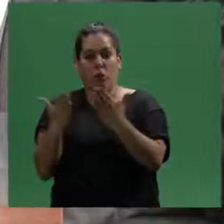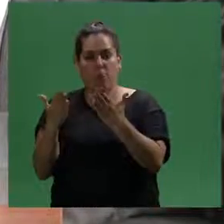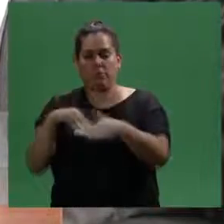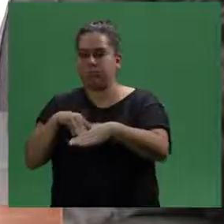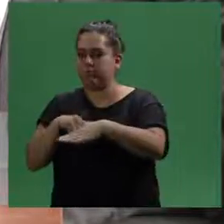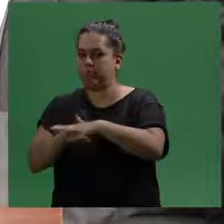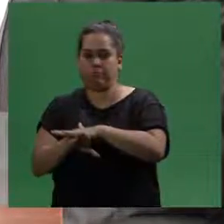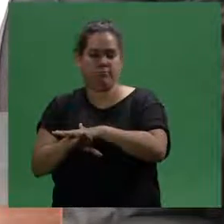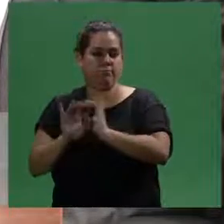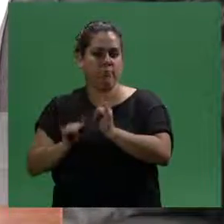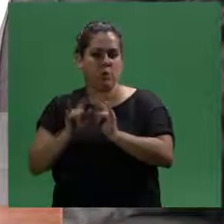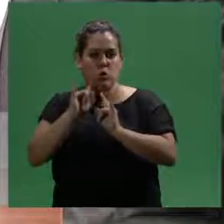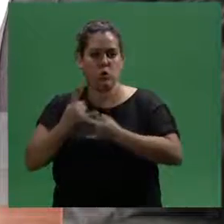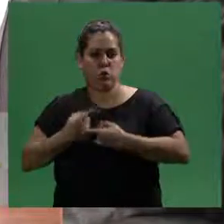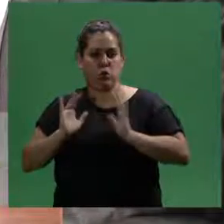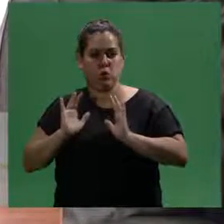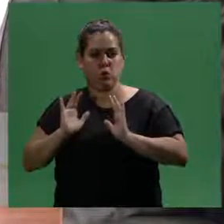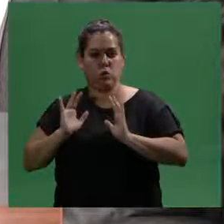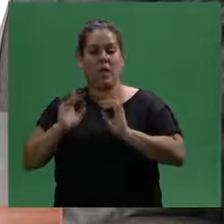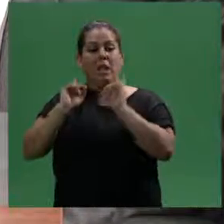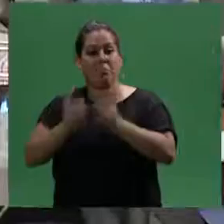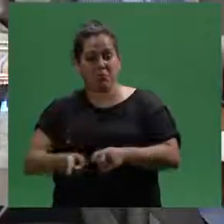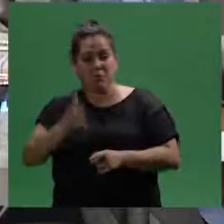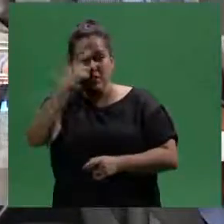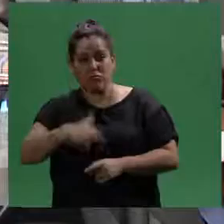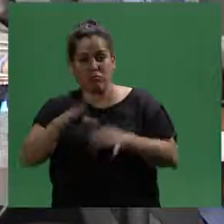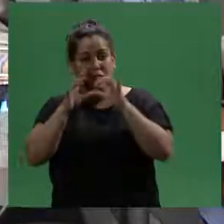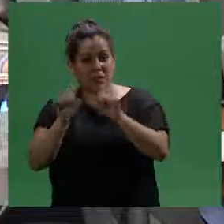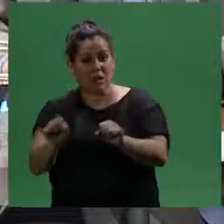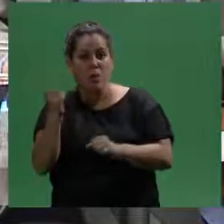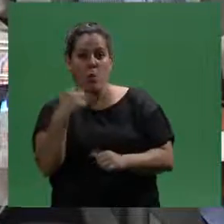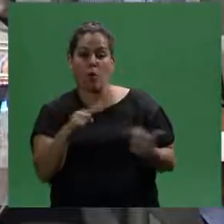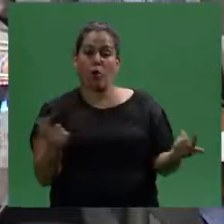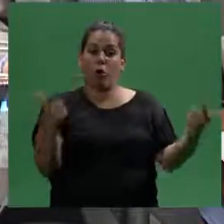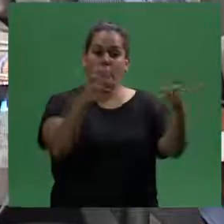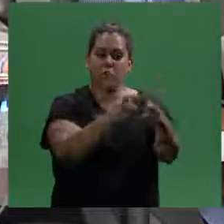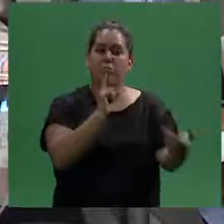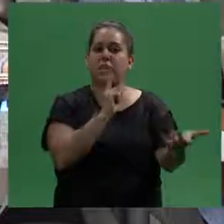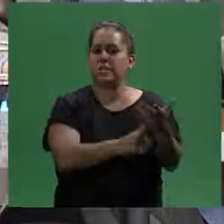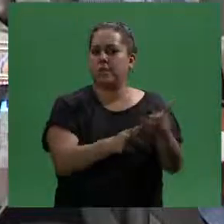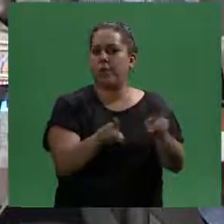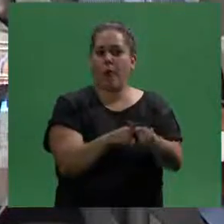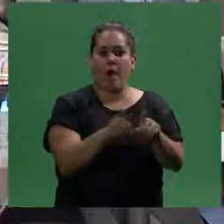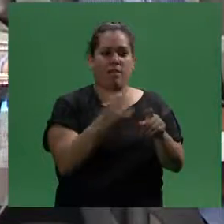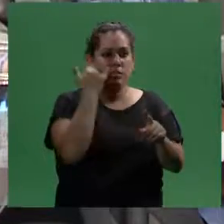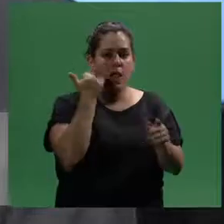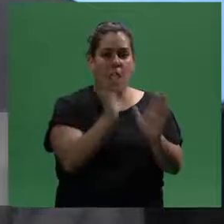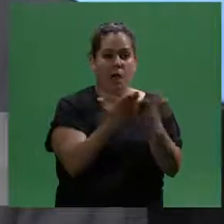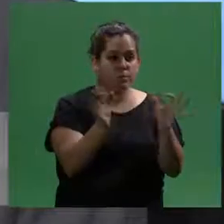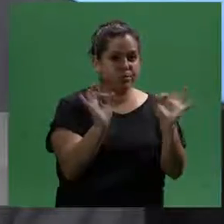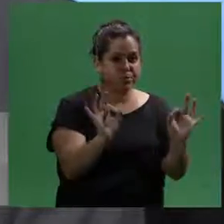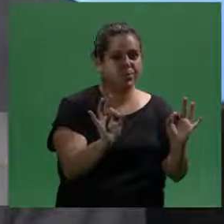de ese documento y son los que, una vez que las comisiones deciden despacharlos, es